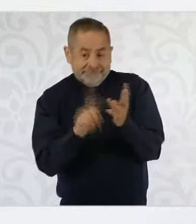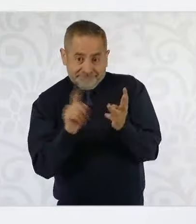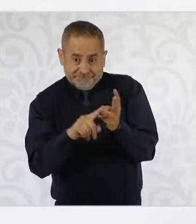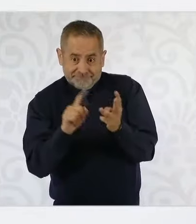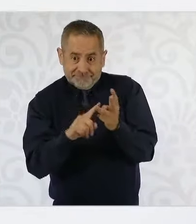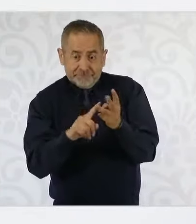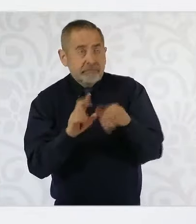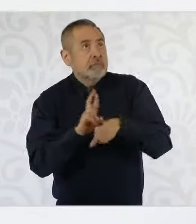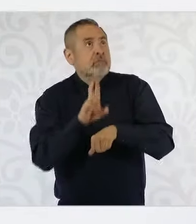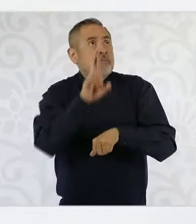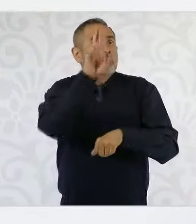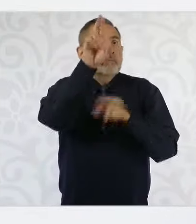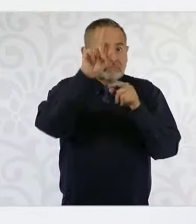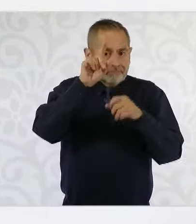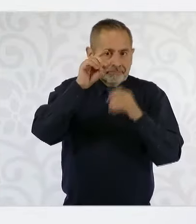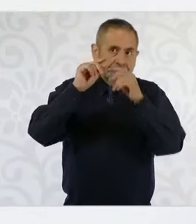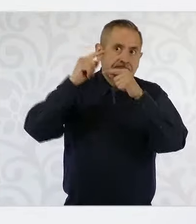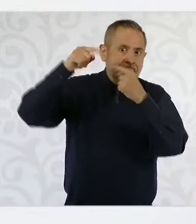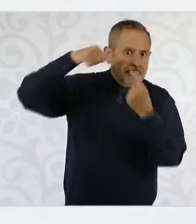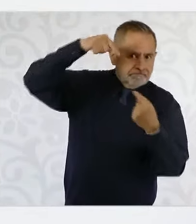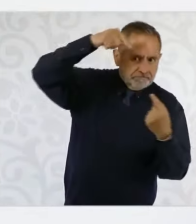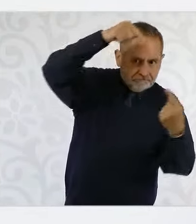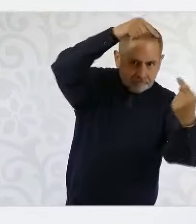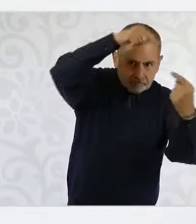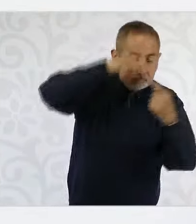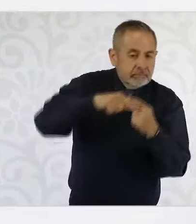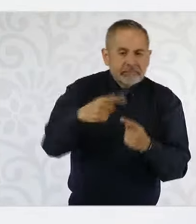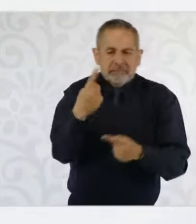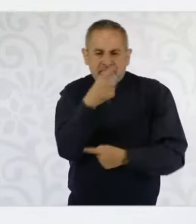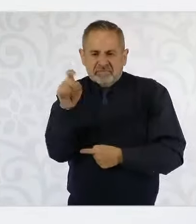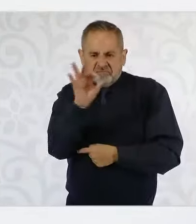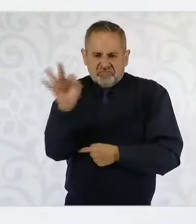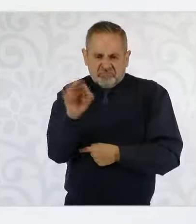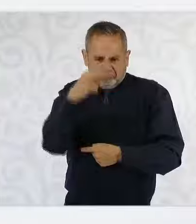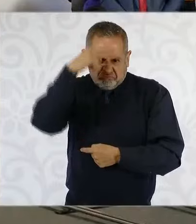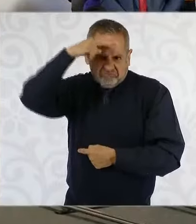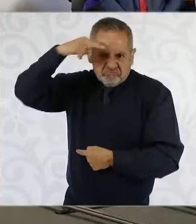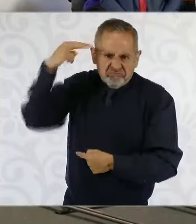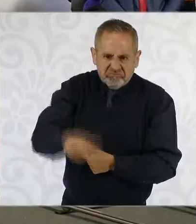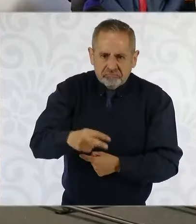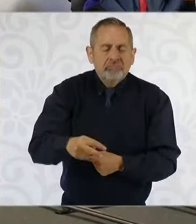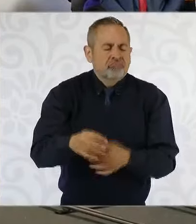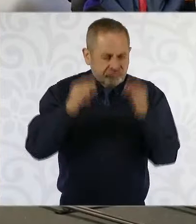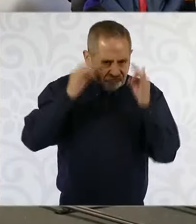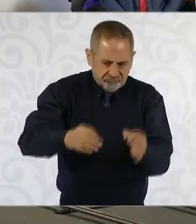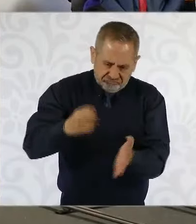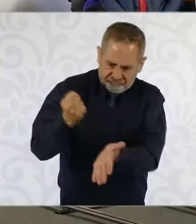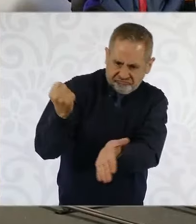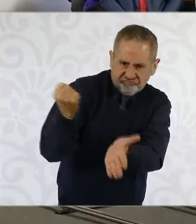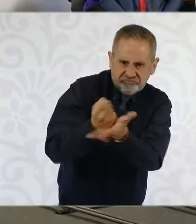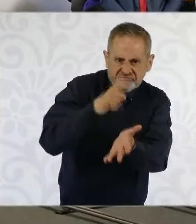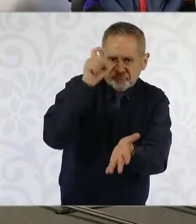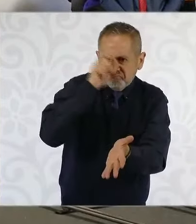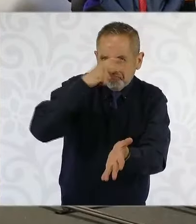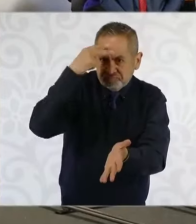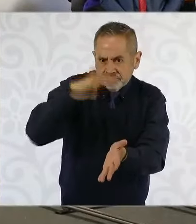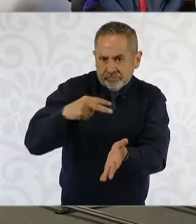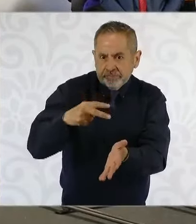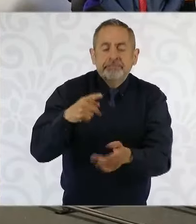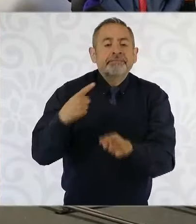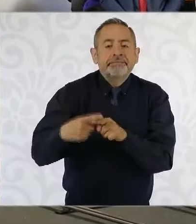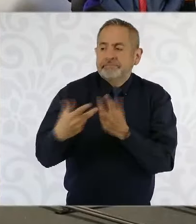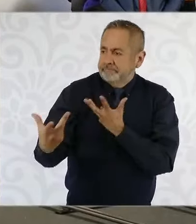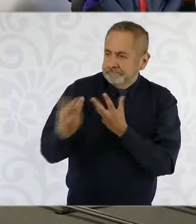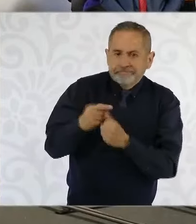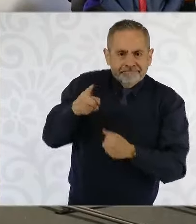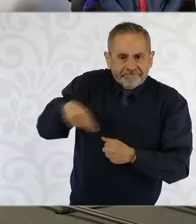mexicano que ha anunciado la presidenta. Y son tres ejemplos en donde el gobierno estará trabajando de la mano con la